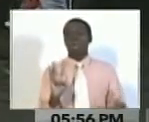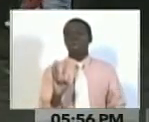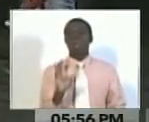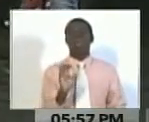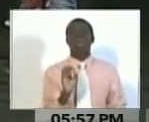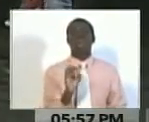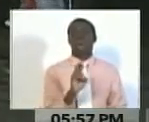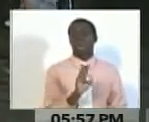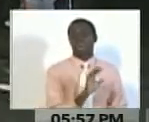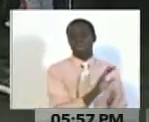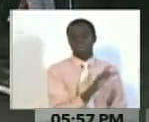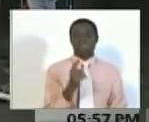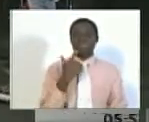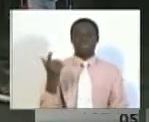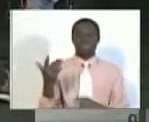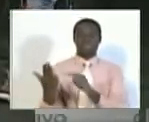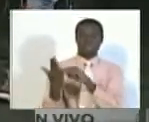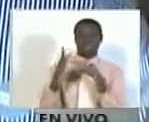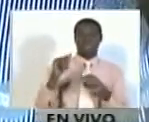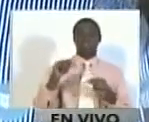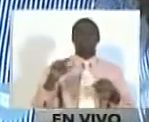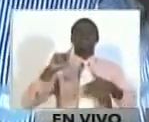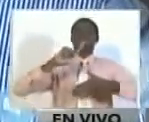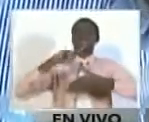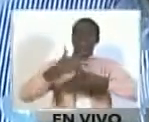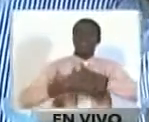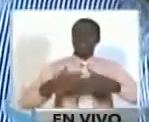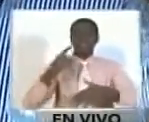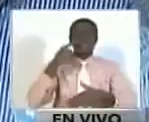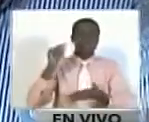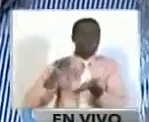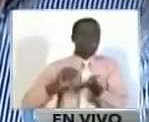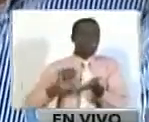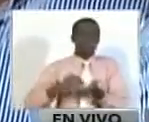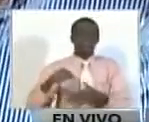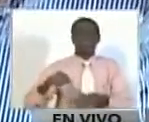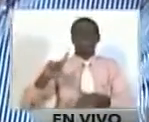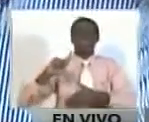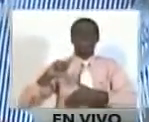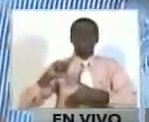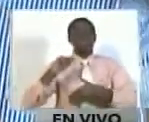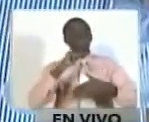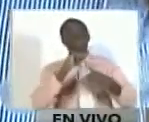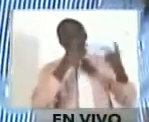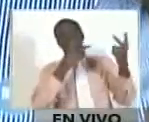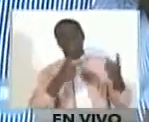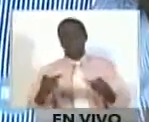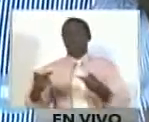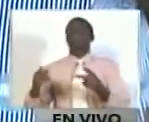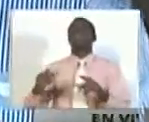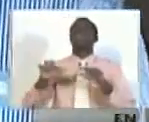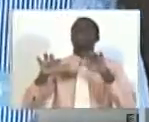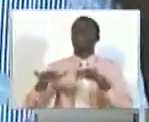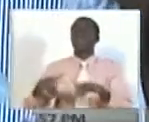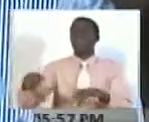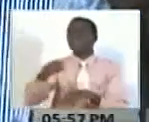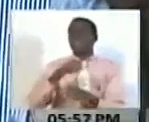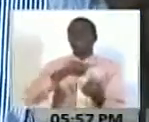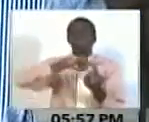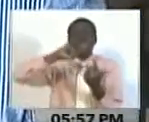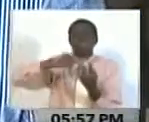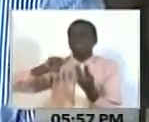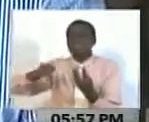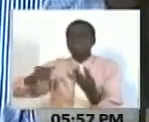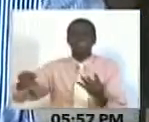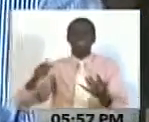como los principales referentes de mercado de música en América Latina. Y la FIMBEA, con una sola edición, fue citada en ese espacio. Como un espacio de pluralidad, como un espacio de